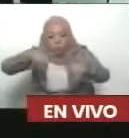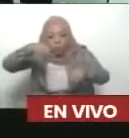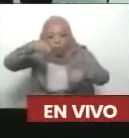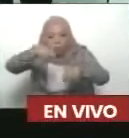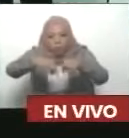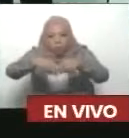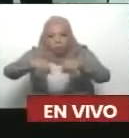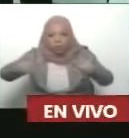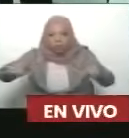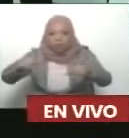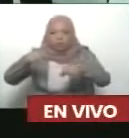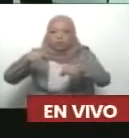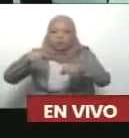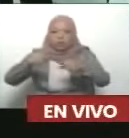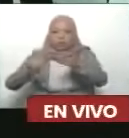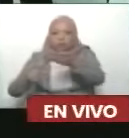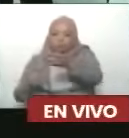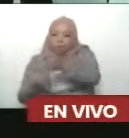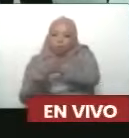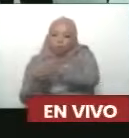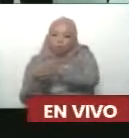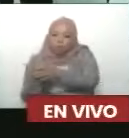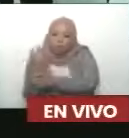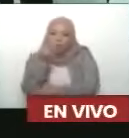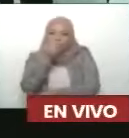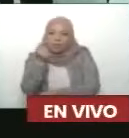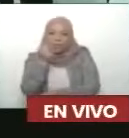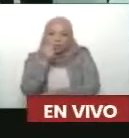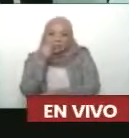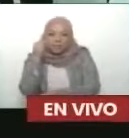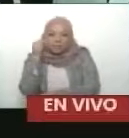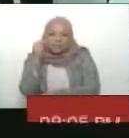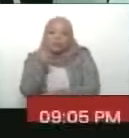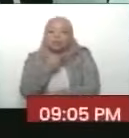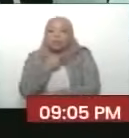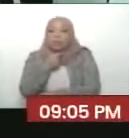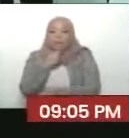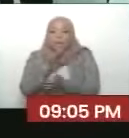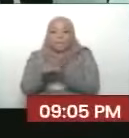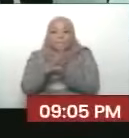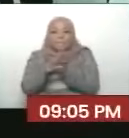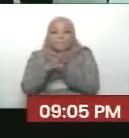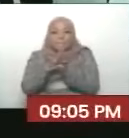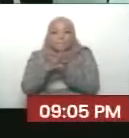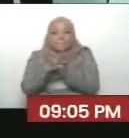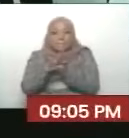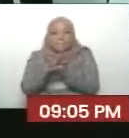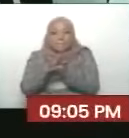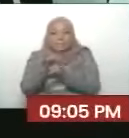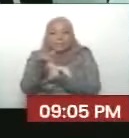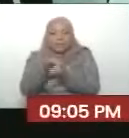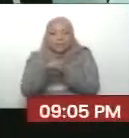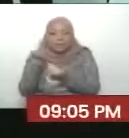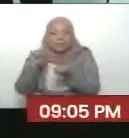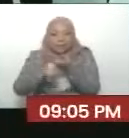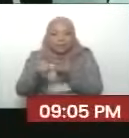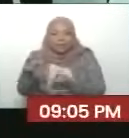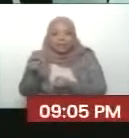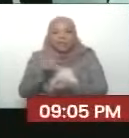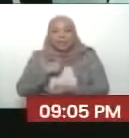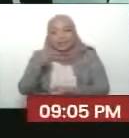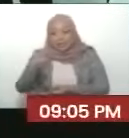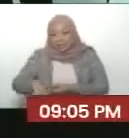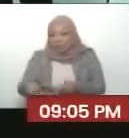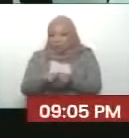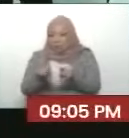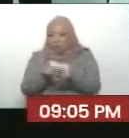Venezuela, donde se cosechan girasoles, cereales. Bueno, yo sé que a usted mucho le gusta la arepa, ¿verdad? El maíz de esa harina que le hace Silita, de la arepa que le hace Silita, ese día